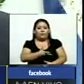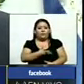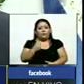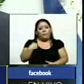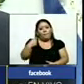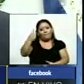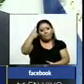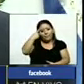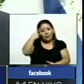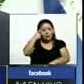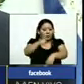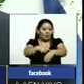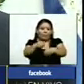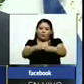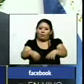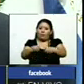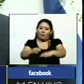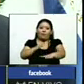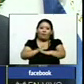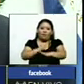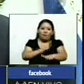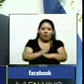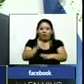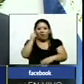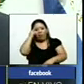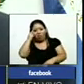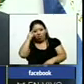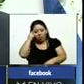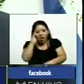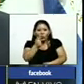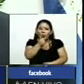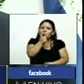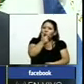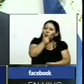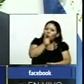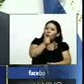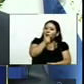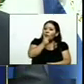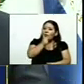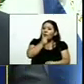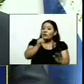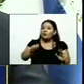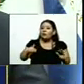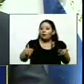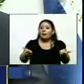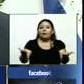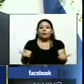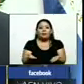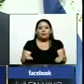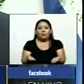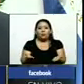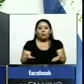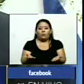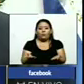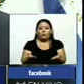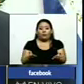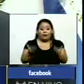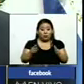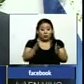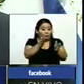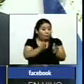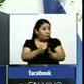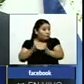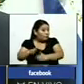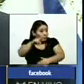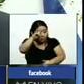pérdida de tiempo, conjeturas, especulaciones, haciendo las cosas como deben de